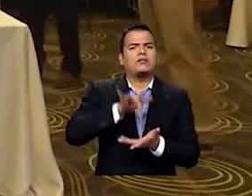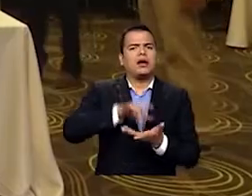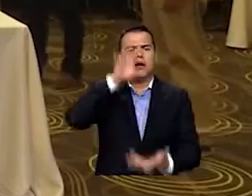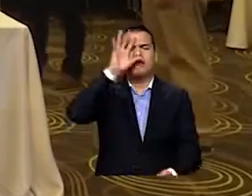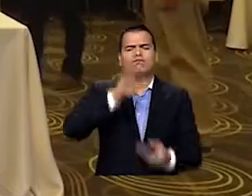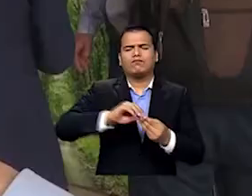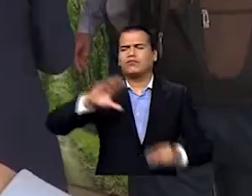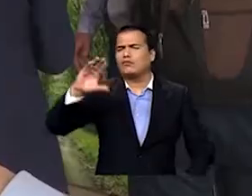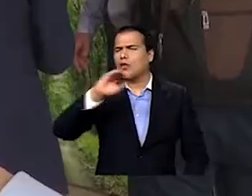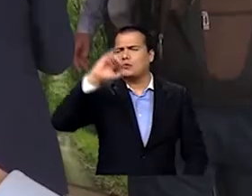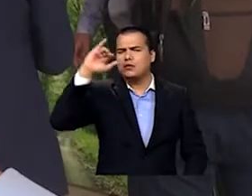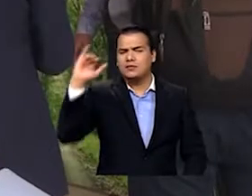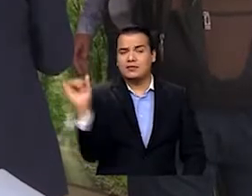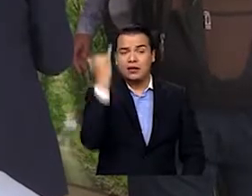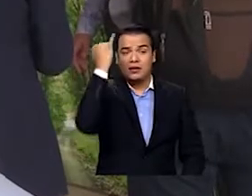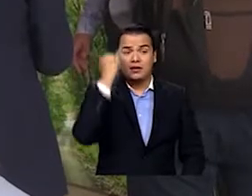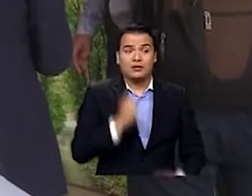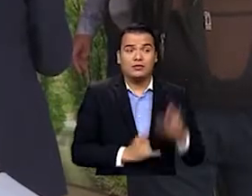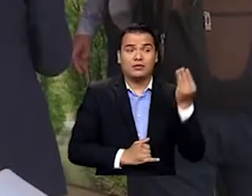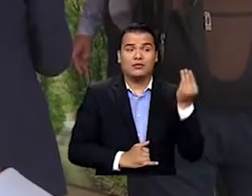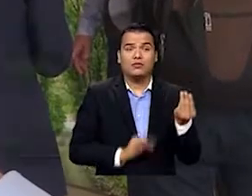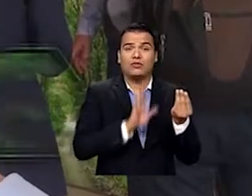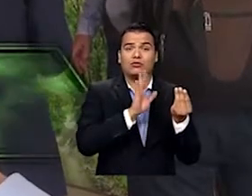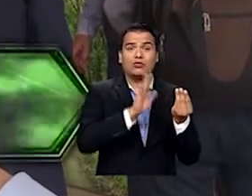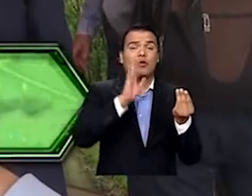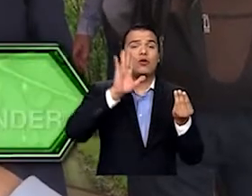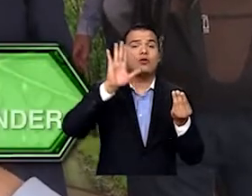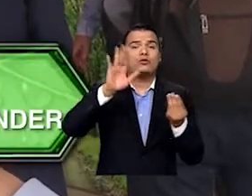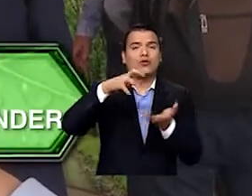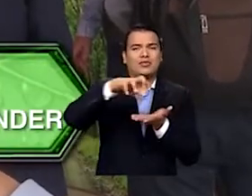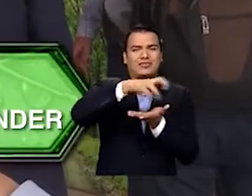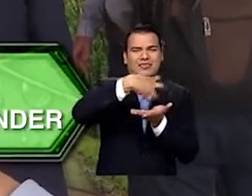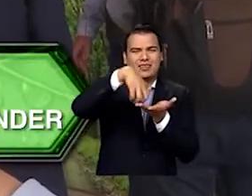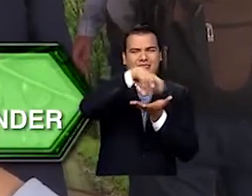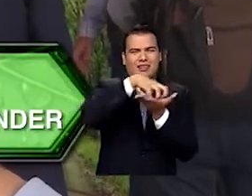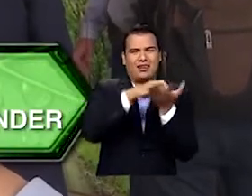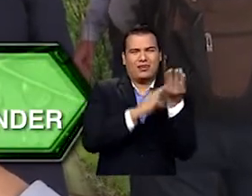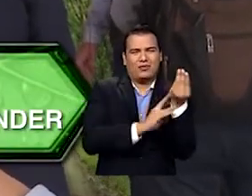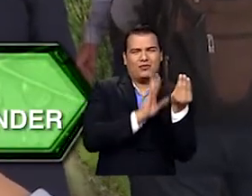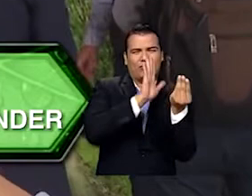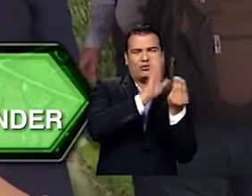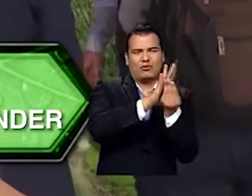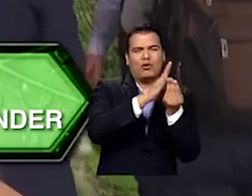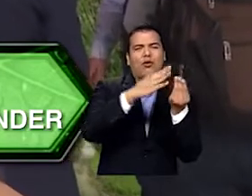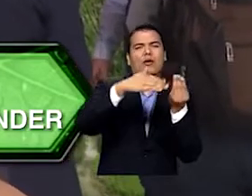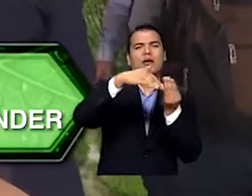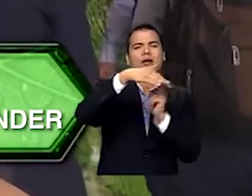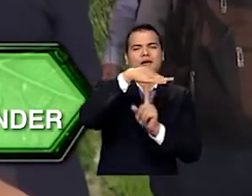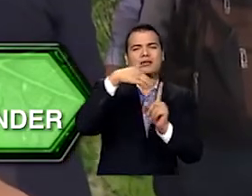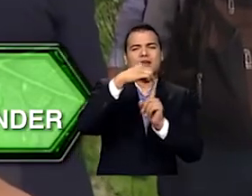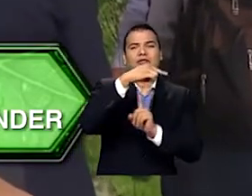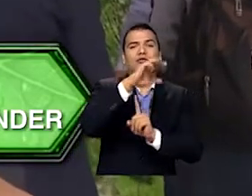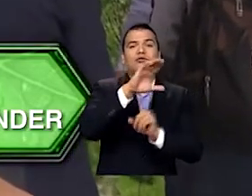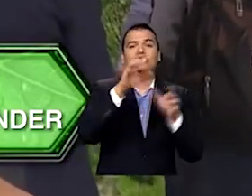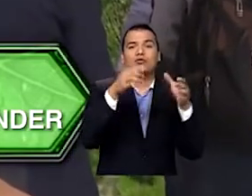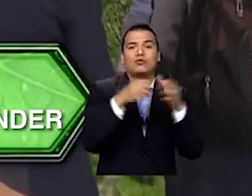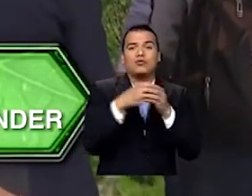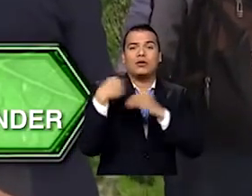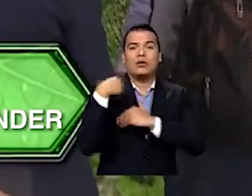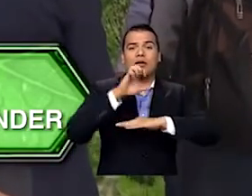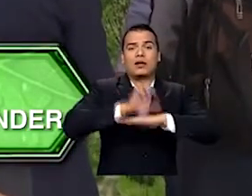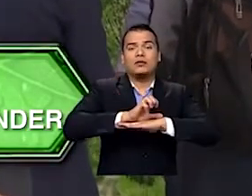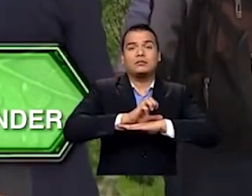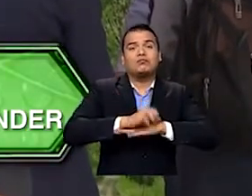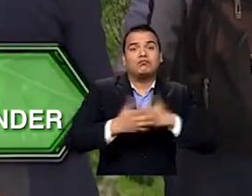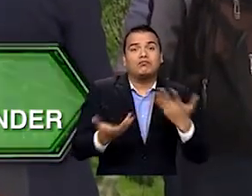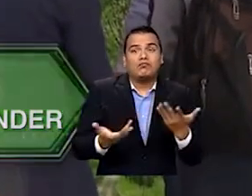entusiasmo. La Corporación Autónoma Regional de Santander, de la mano con ASOCARS, empieza a liderar un gran proceso para poder establecer